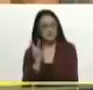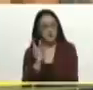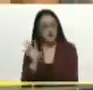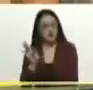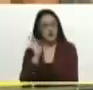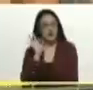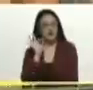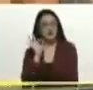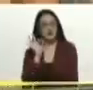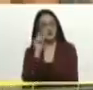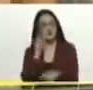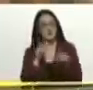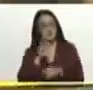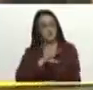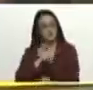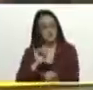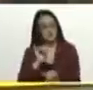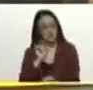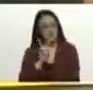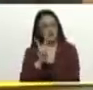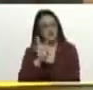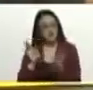elegido por la gente venezolana, y